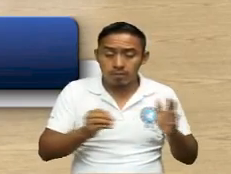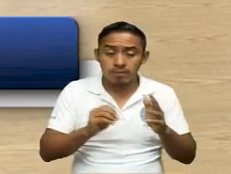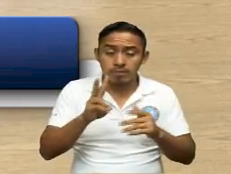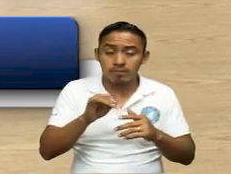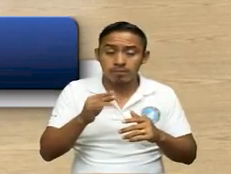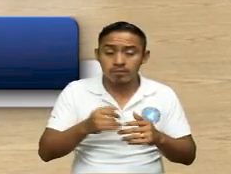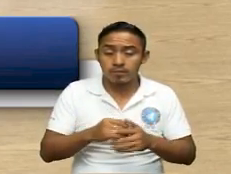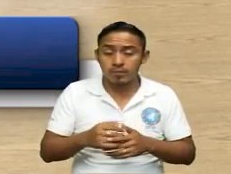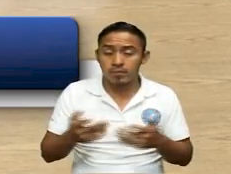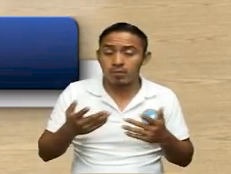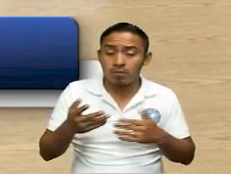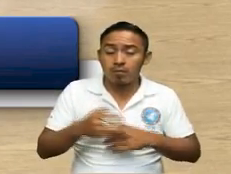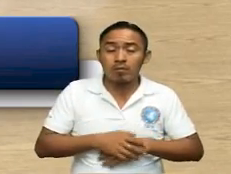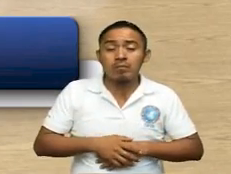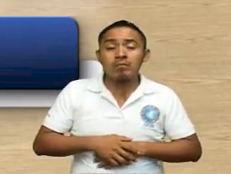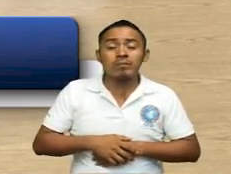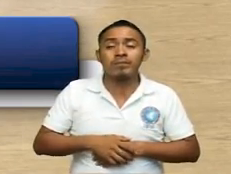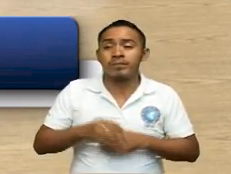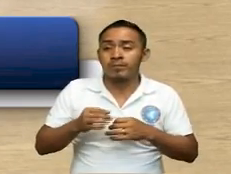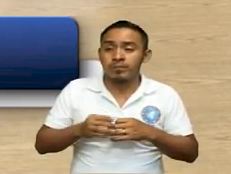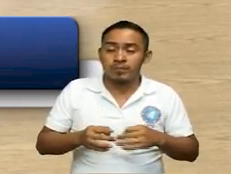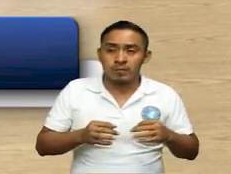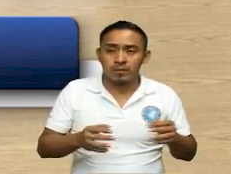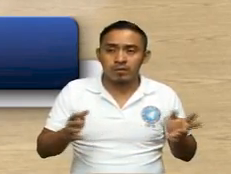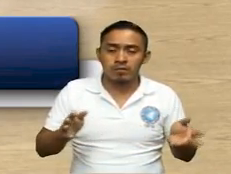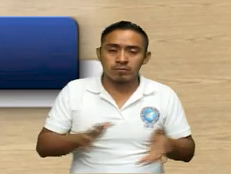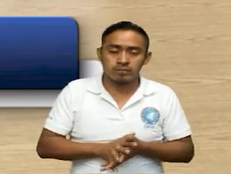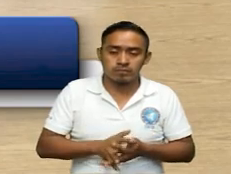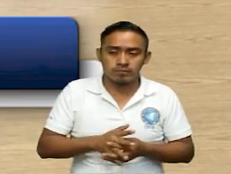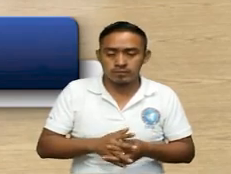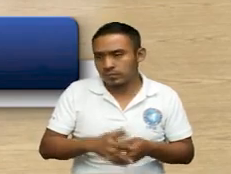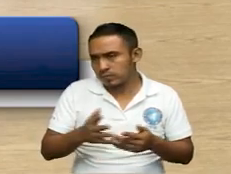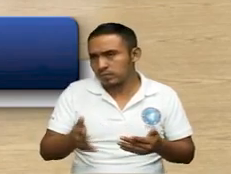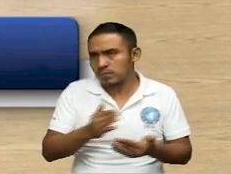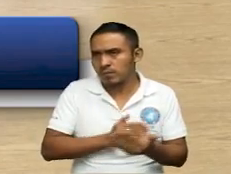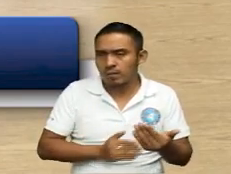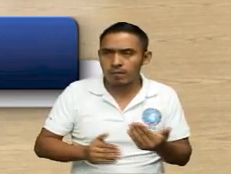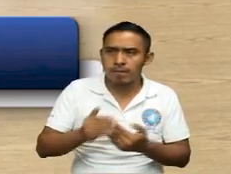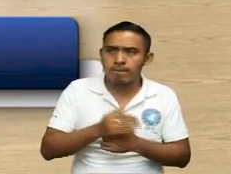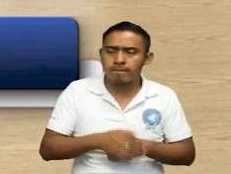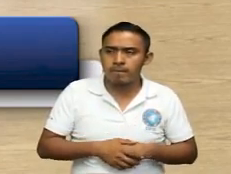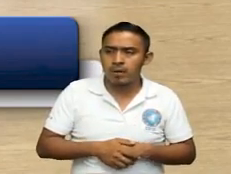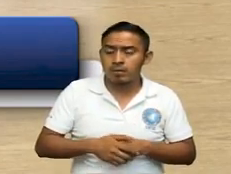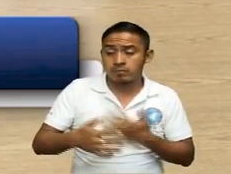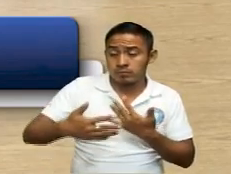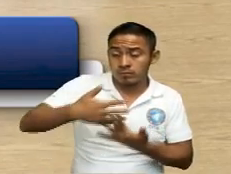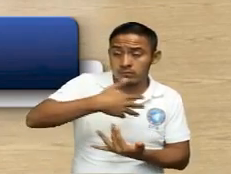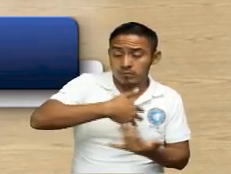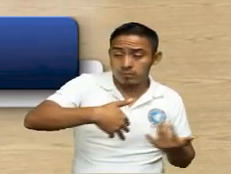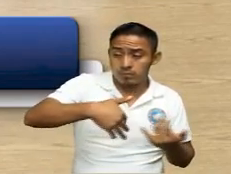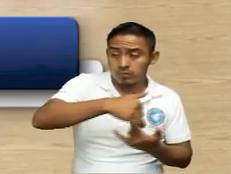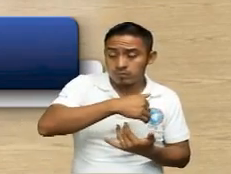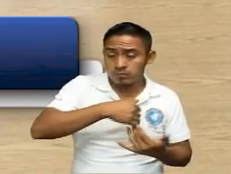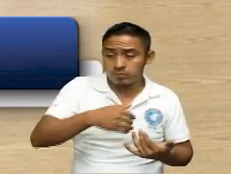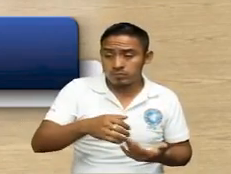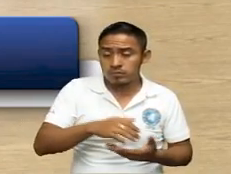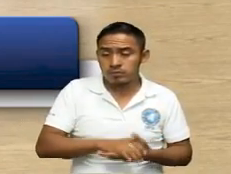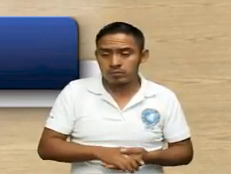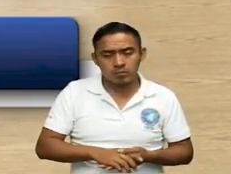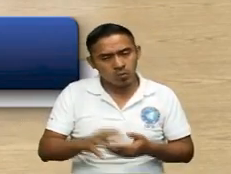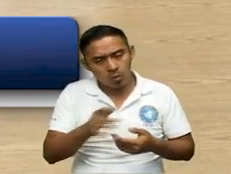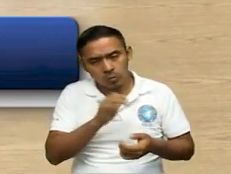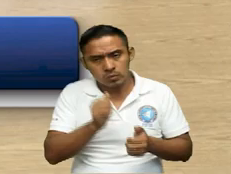a depender de los factores predisponentes. Es decir, se da frecuente en aquellos pacientes, en aquellas relaciones sexuales con